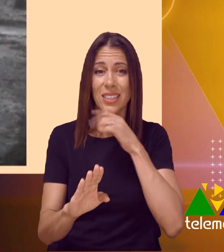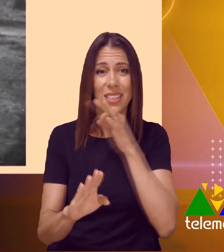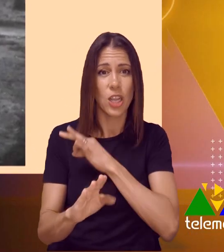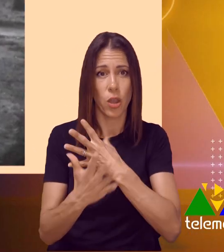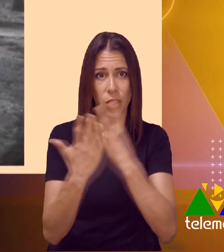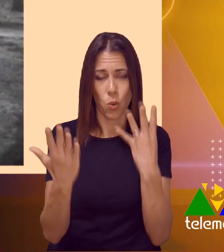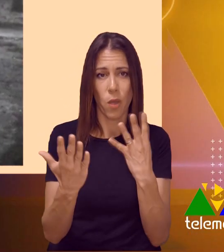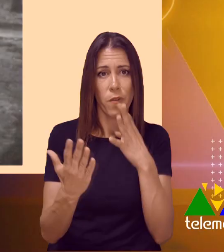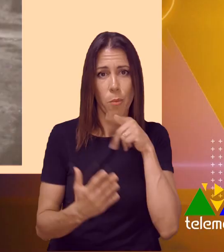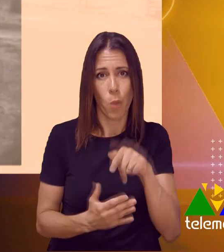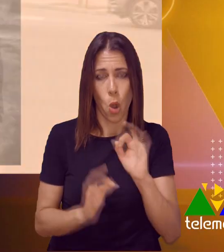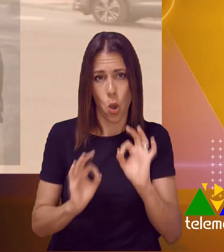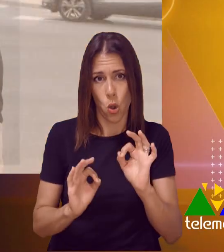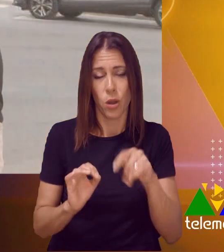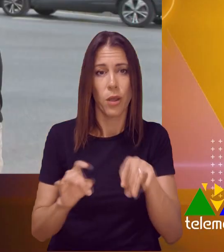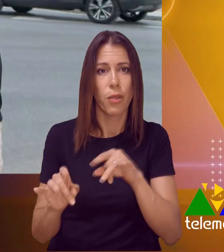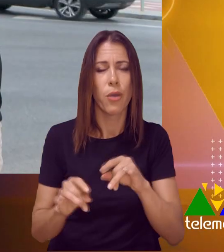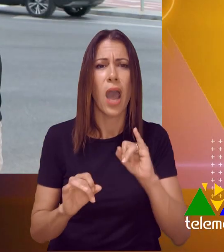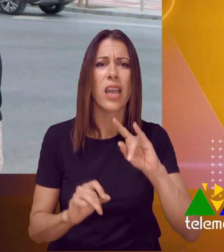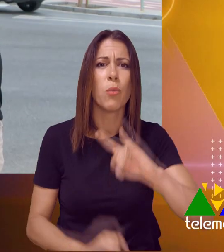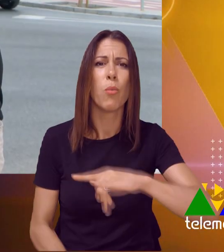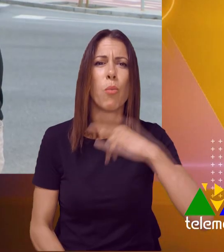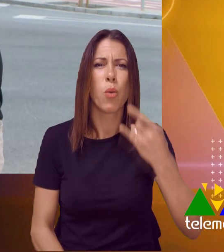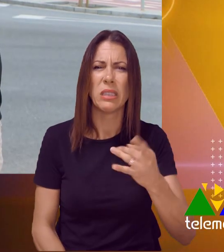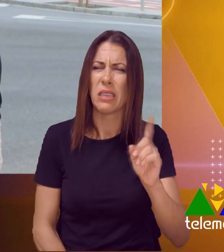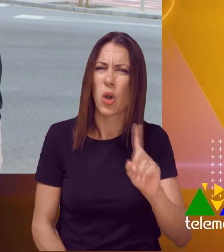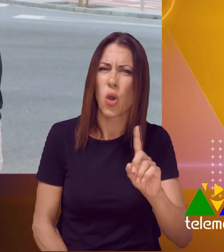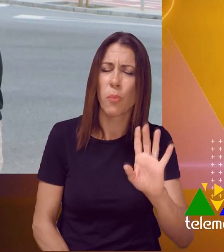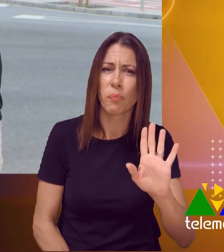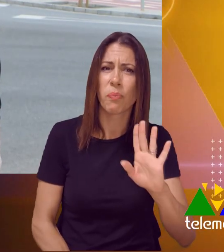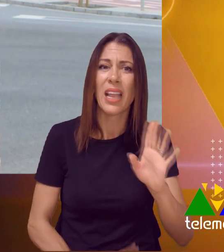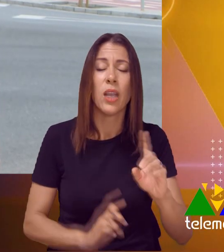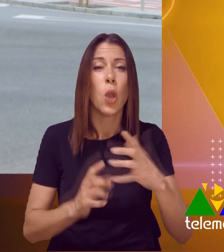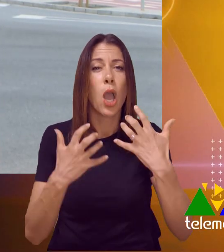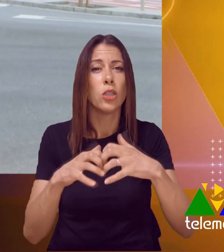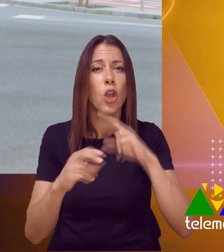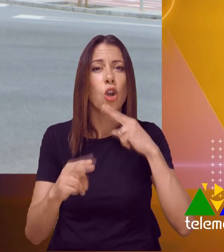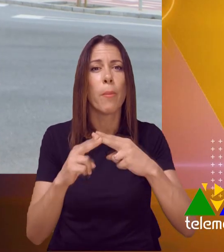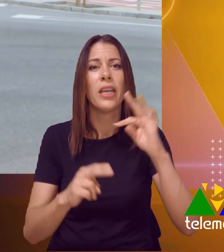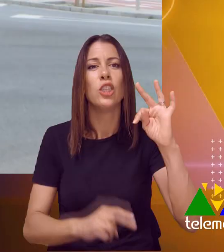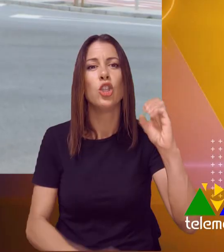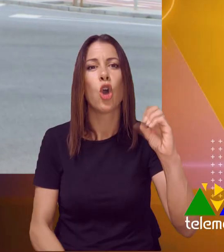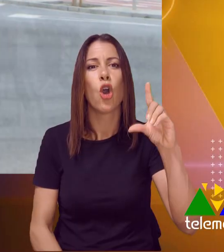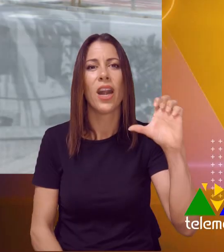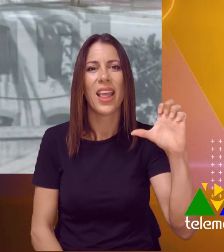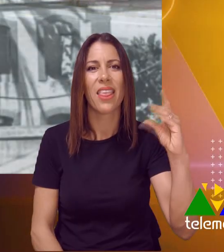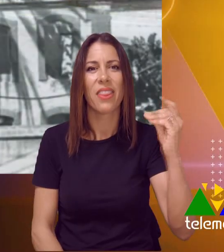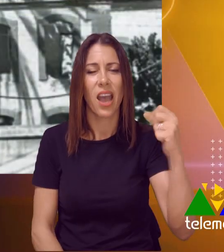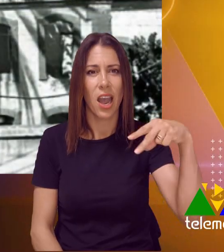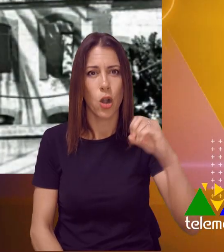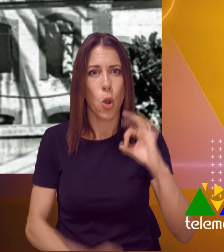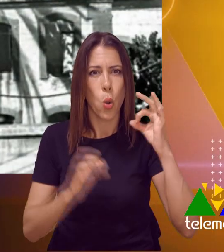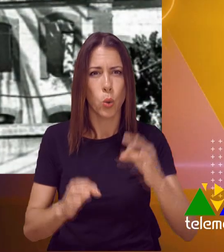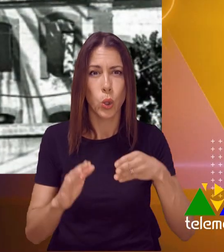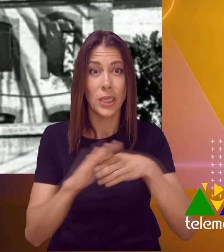como predecesor de esta zona, teníamos ahí el ingenio de los toledanos, justo en la entrada de